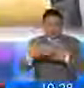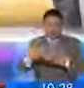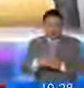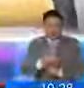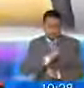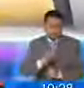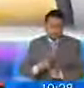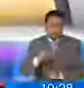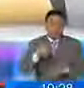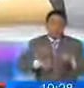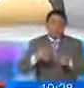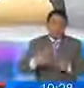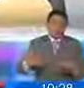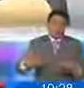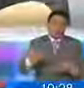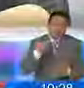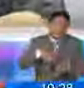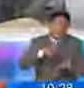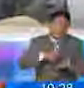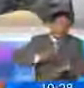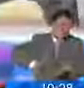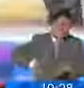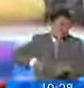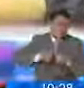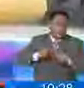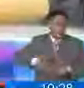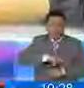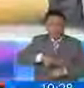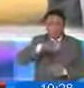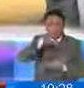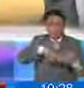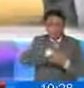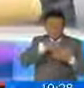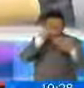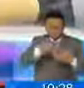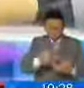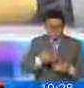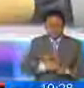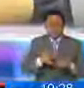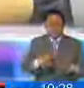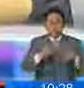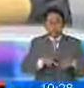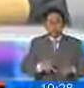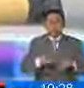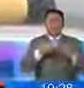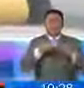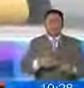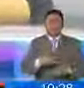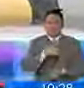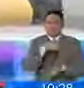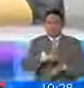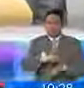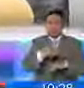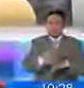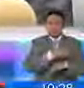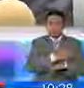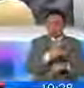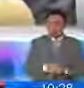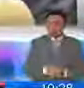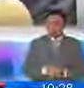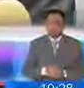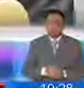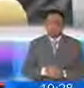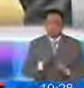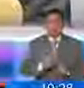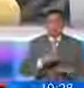tengan retrasos en ciertos aspectos, pero en general hemos cumplido el cronograma, este puente se ha cumplido en el tiempo que estaba previsto y, como mencionó